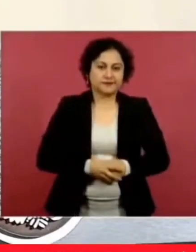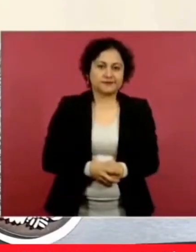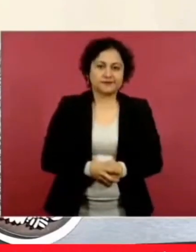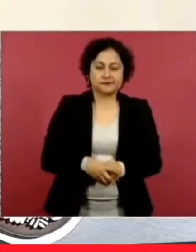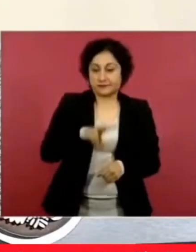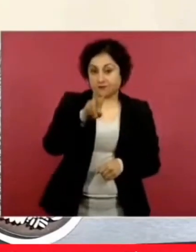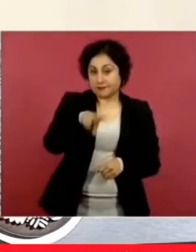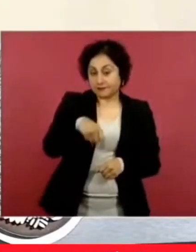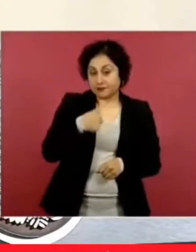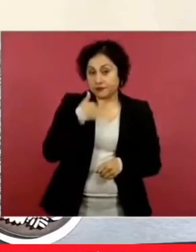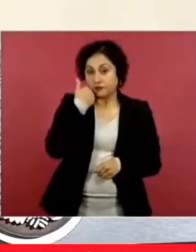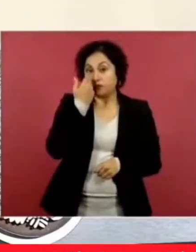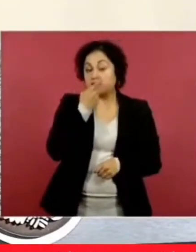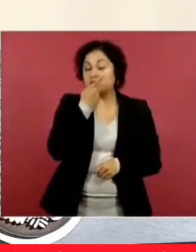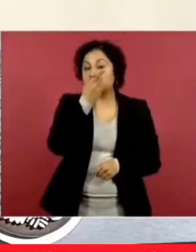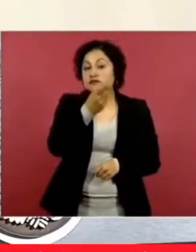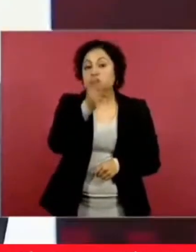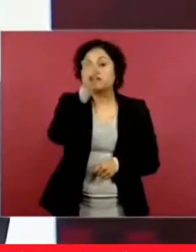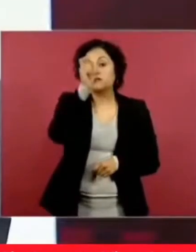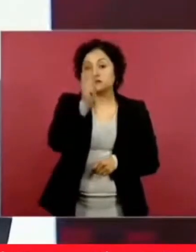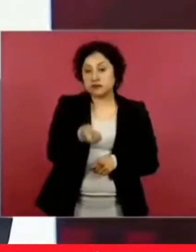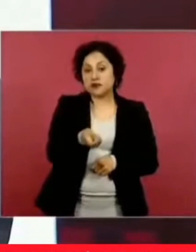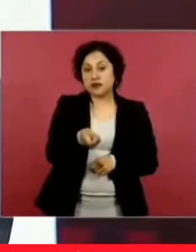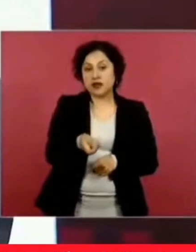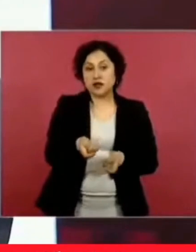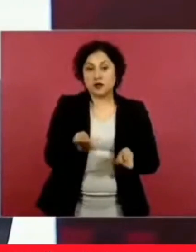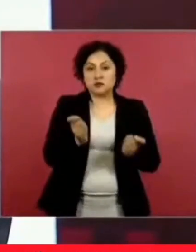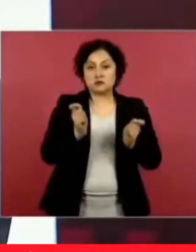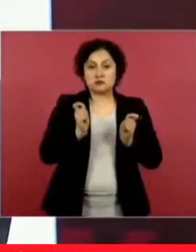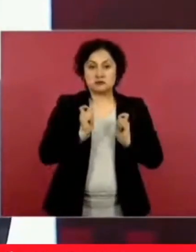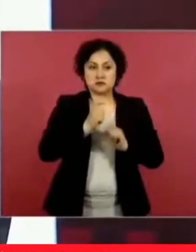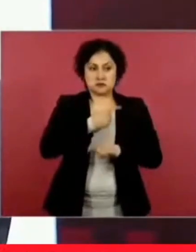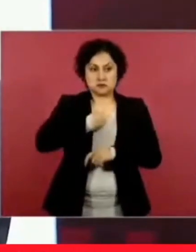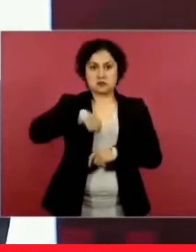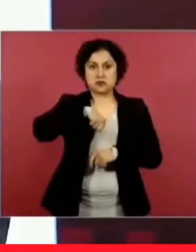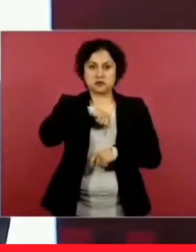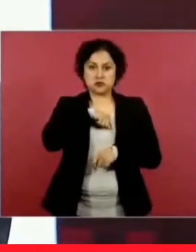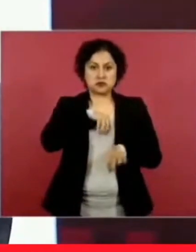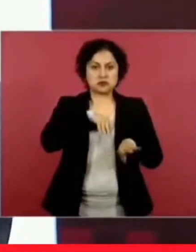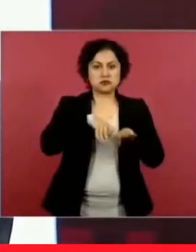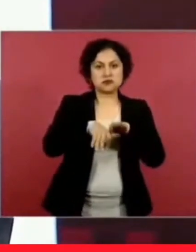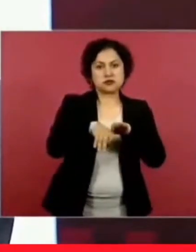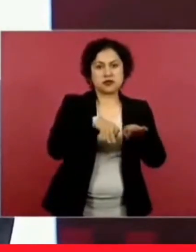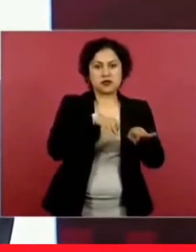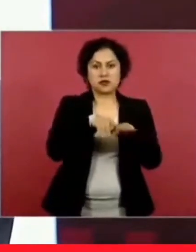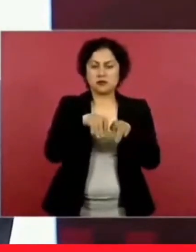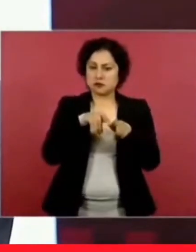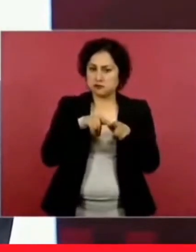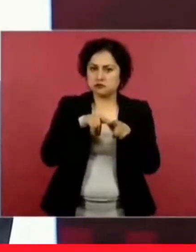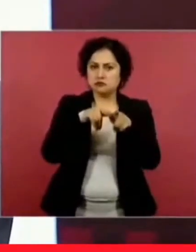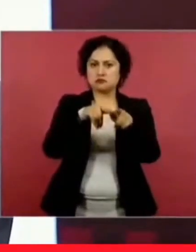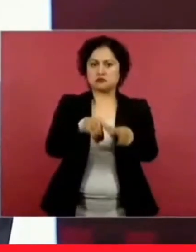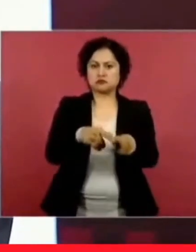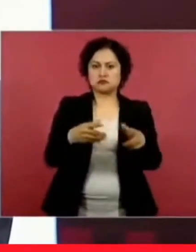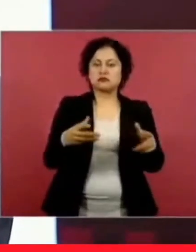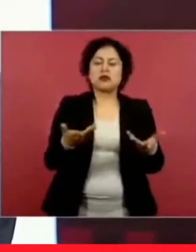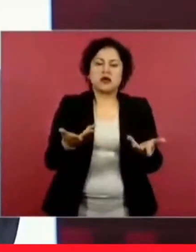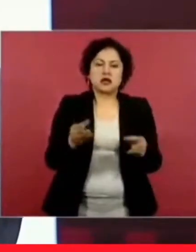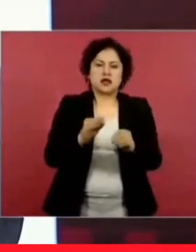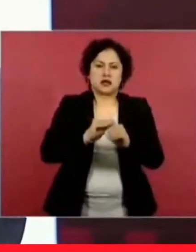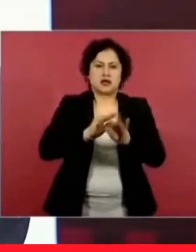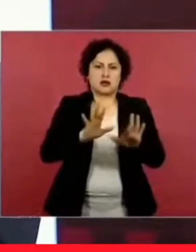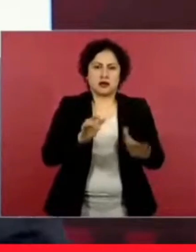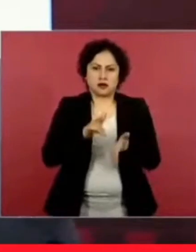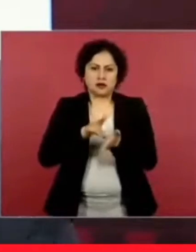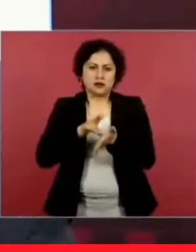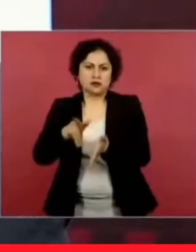nos dejamos de hacer cargo de nuestras obligaciones solidarias con la gente de acapulco y sus alrededores